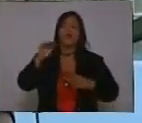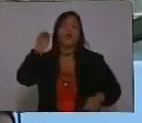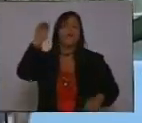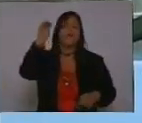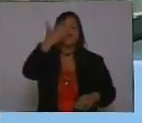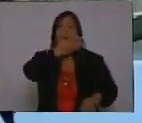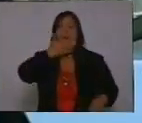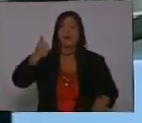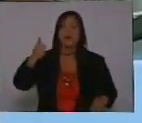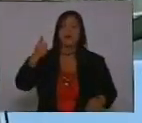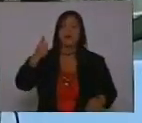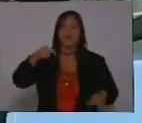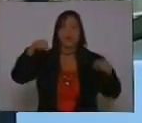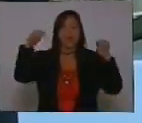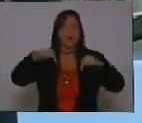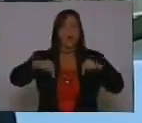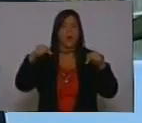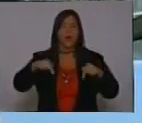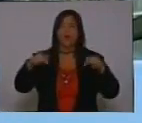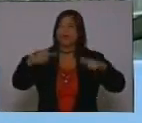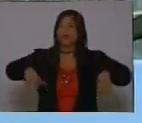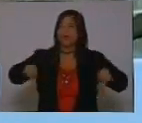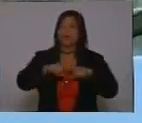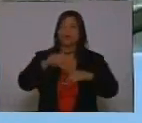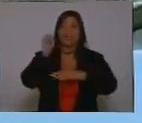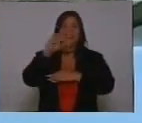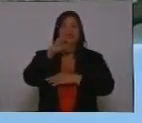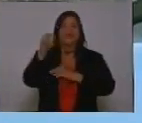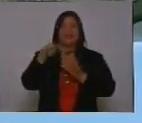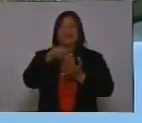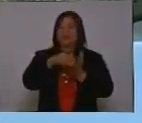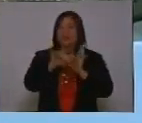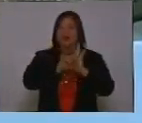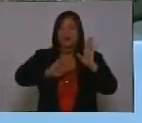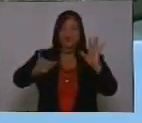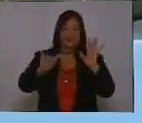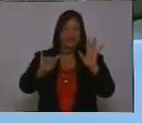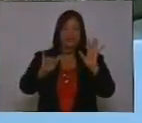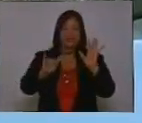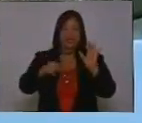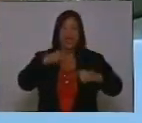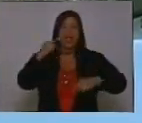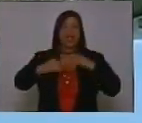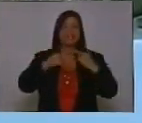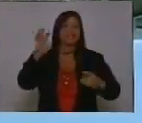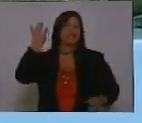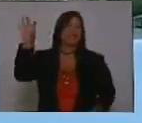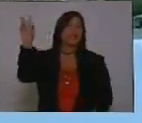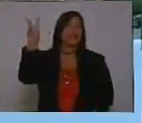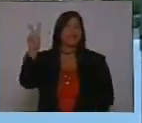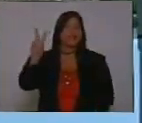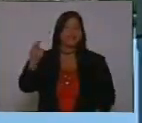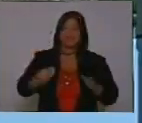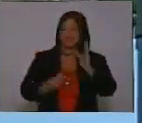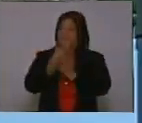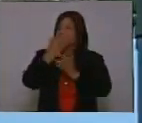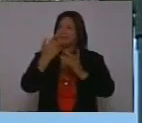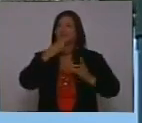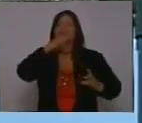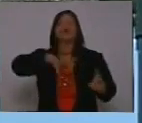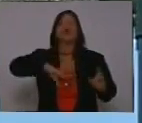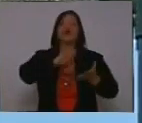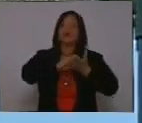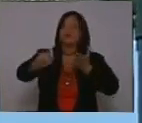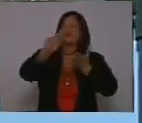futuro mejor y que hoy está en esta Asamblea Nacional Constituyente haciendo patria, creando la historia